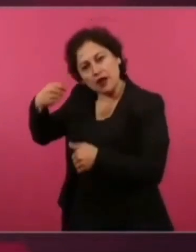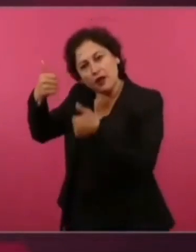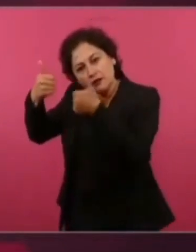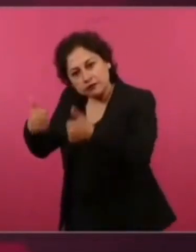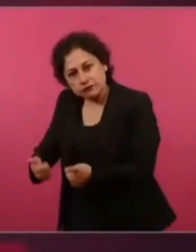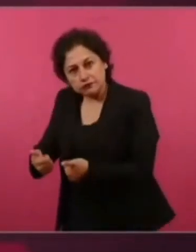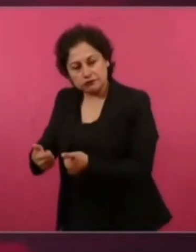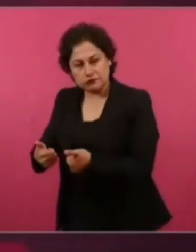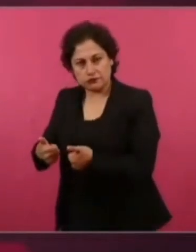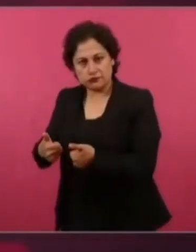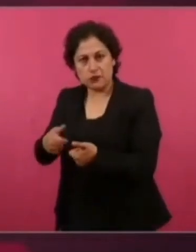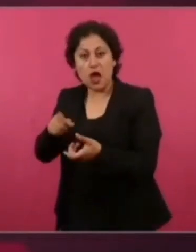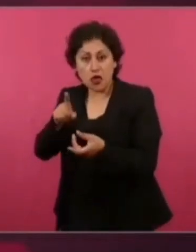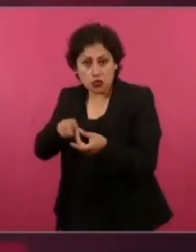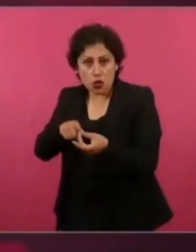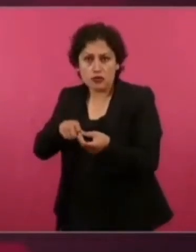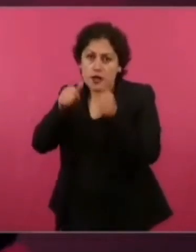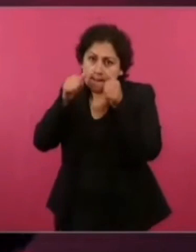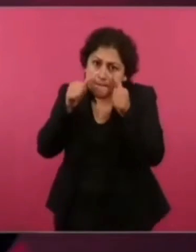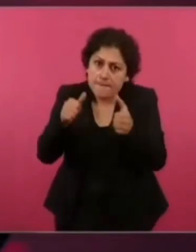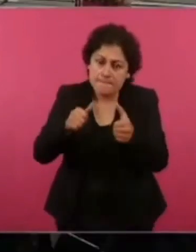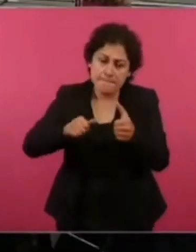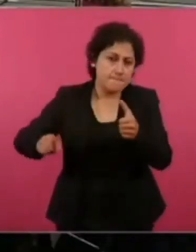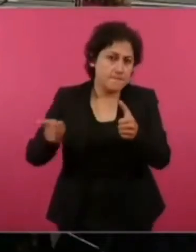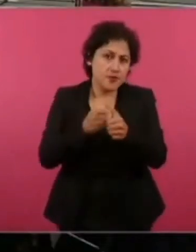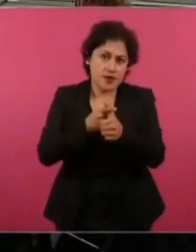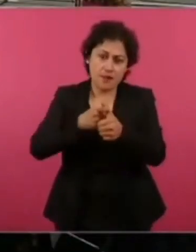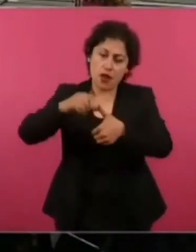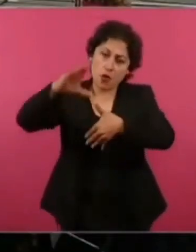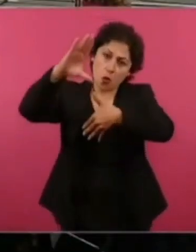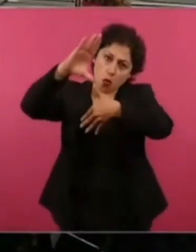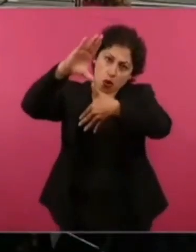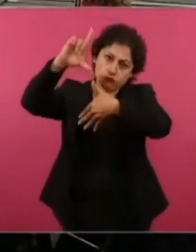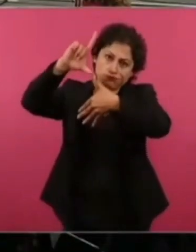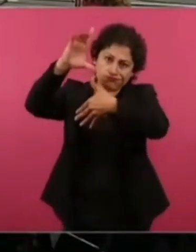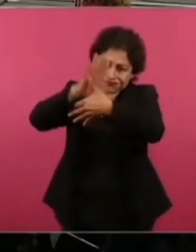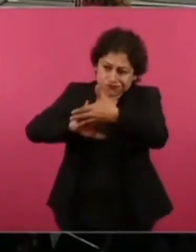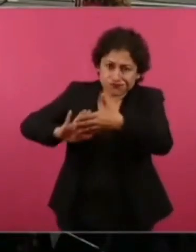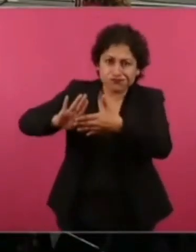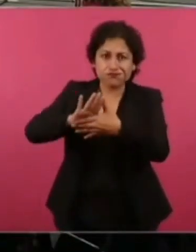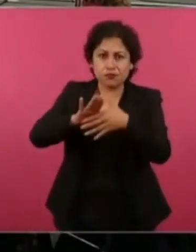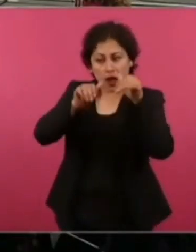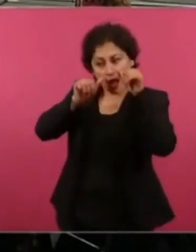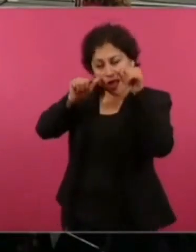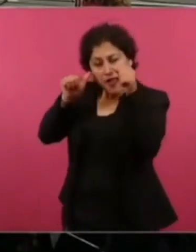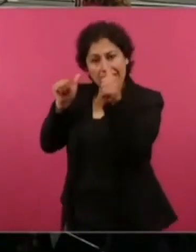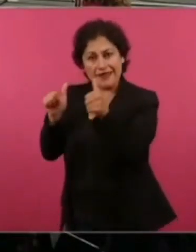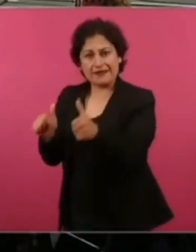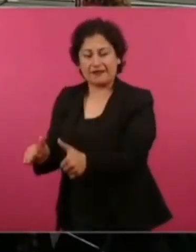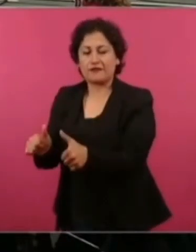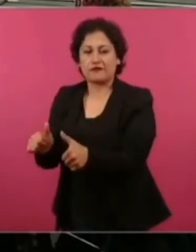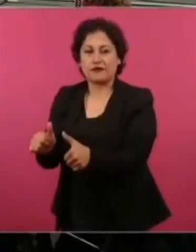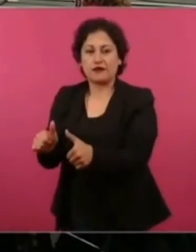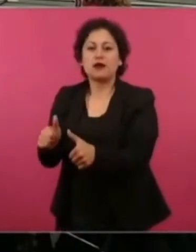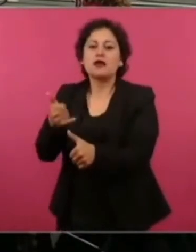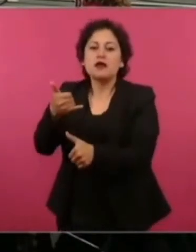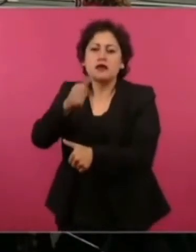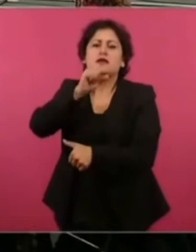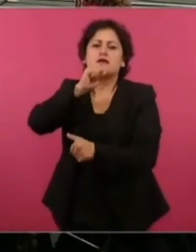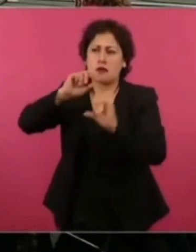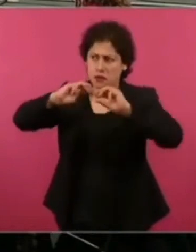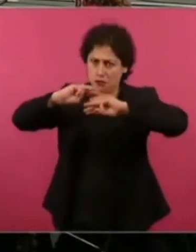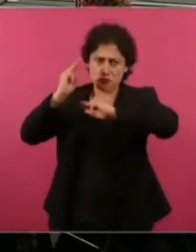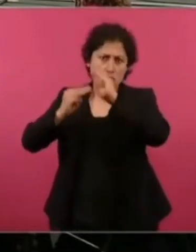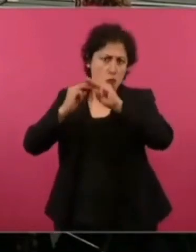mundo. Y también que todos ayuden las